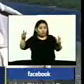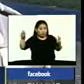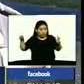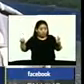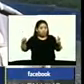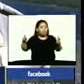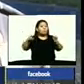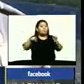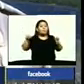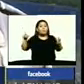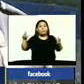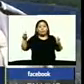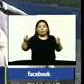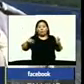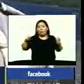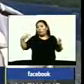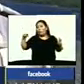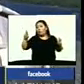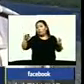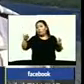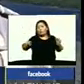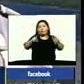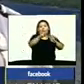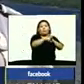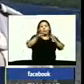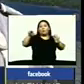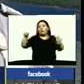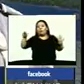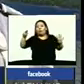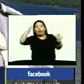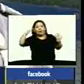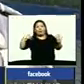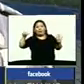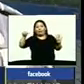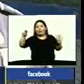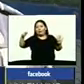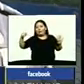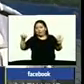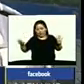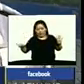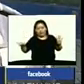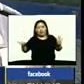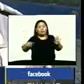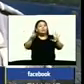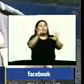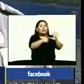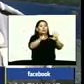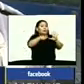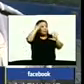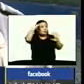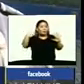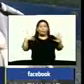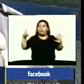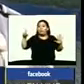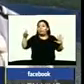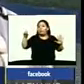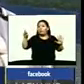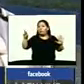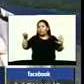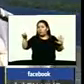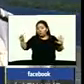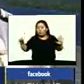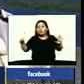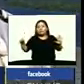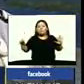Alvarado, alias Guizar, Angie Ruth Hernández Mejía, alias Angie, Dori Vanessa Bonilla Rodríguez, alias